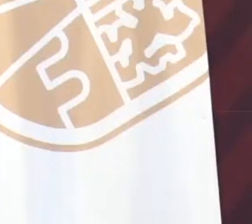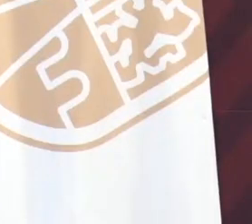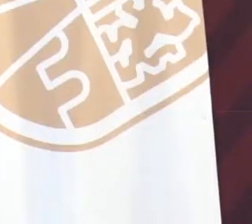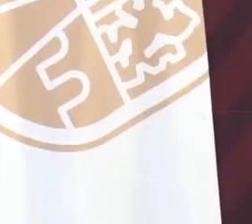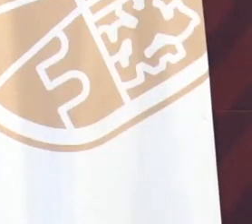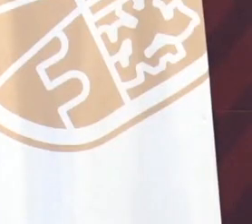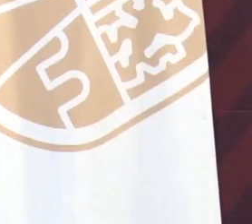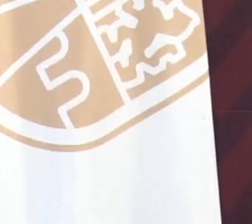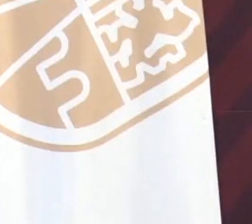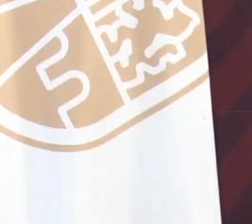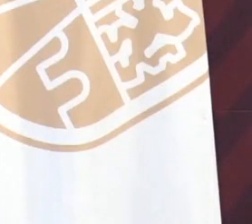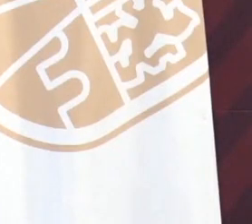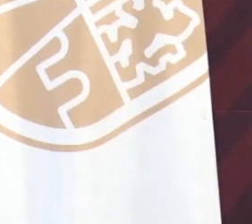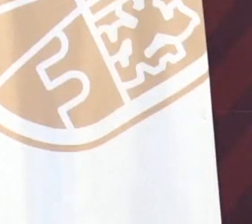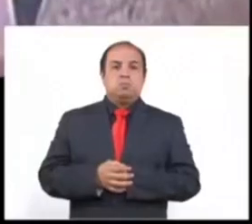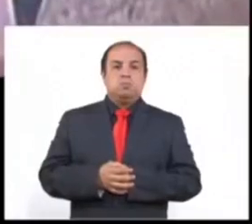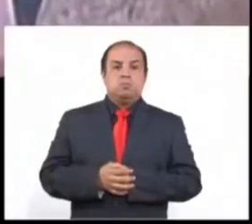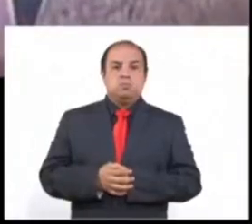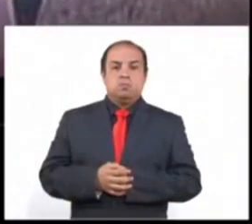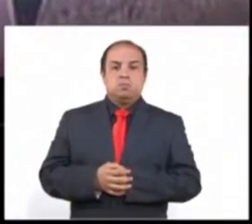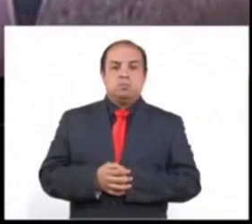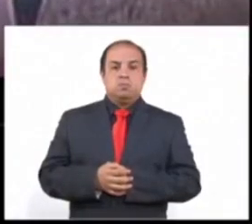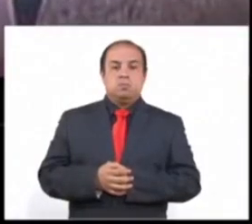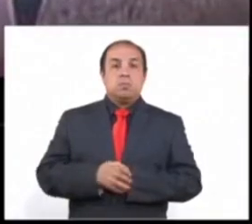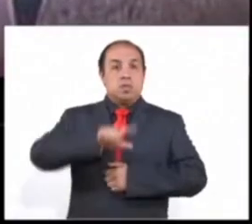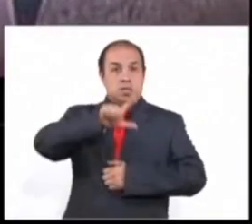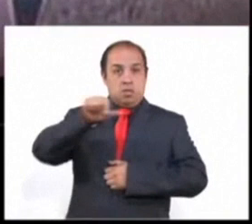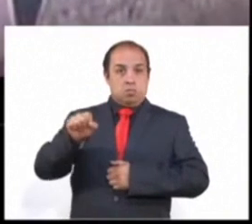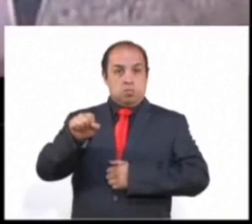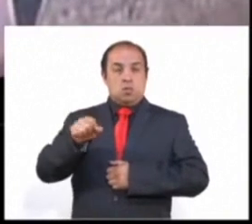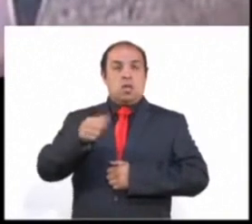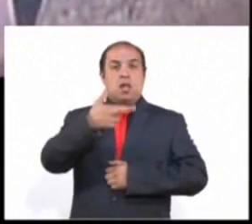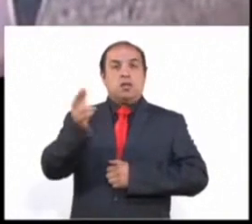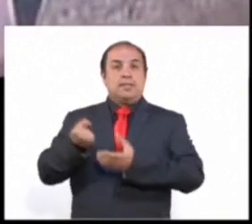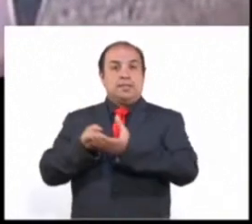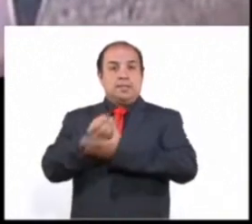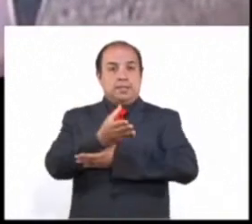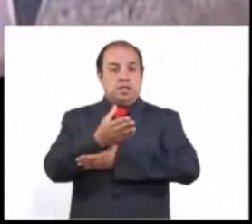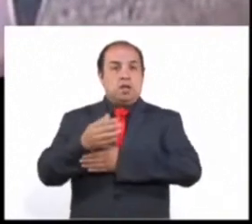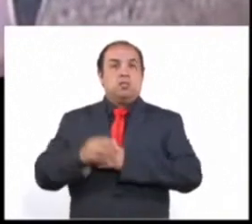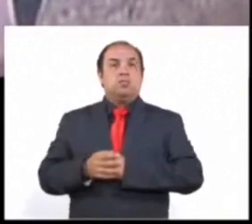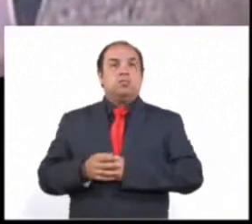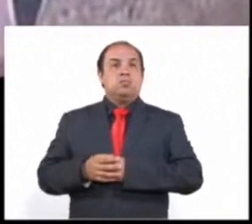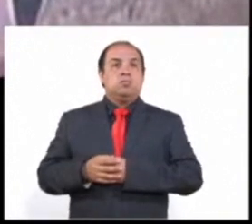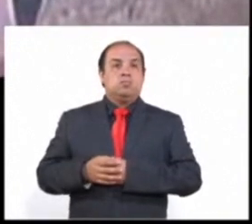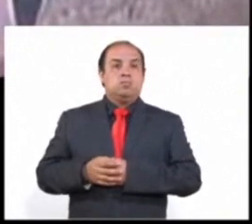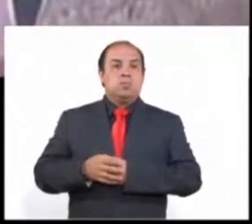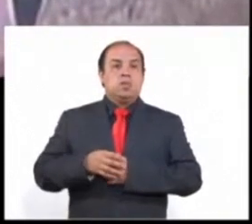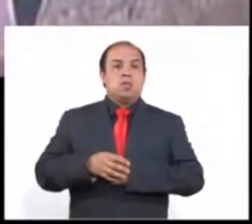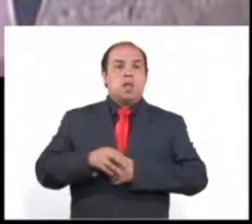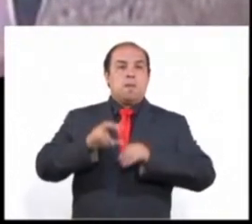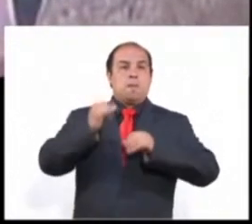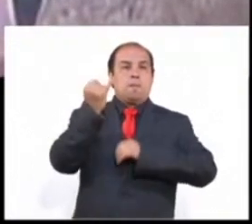personas la víctima había ido un restaurante con las mismas n se entregó a la policía de